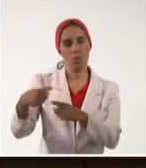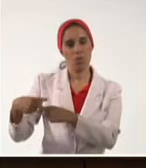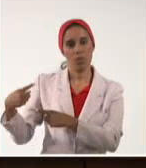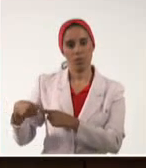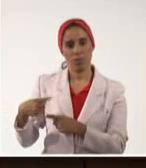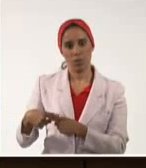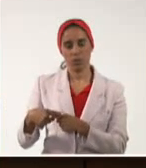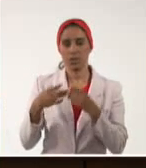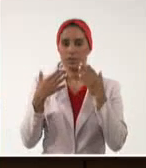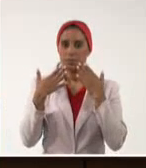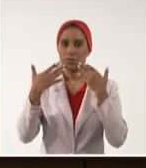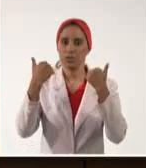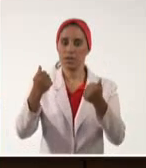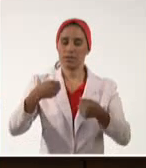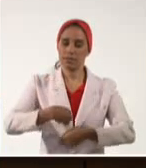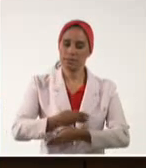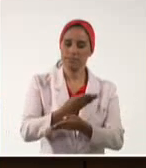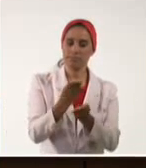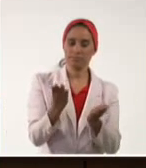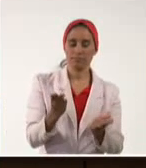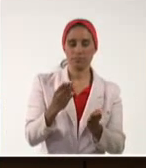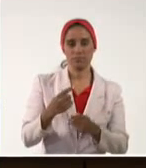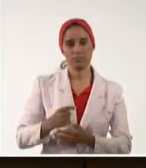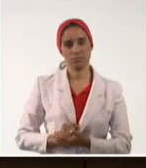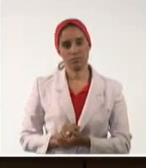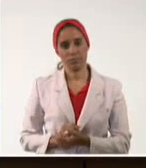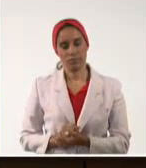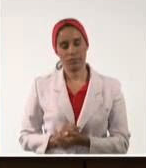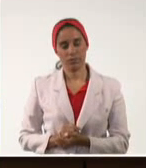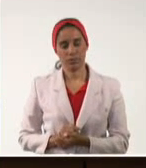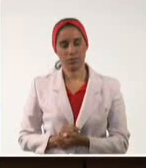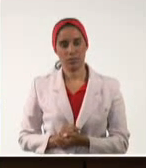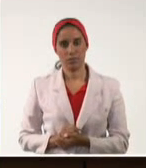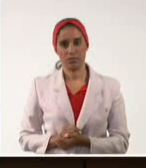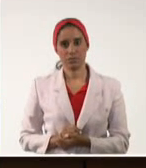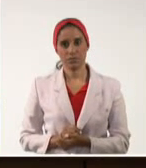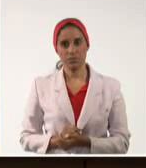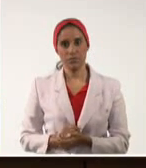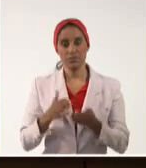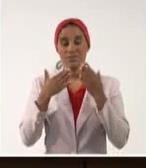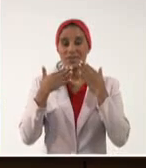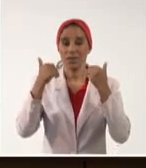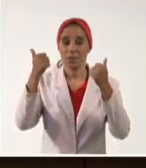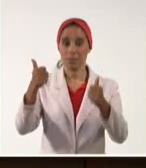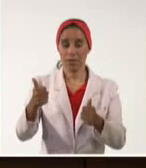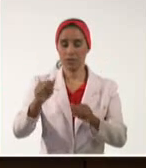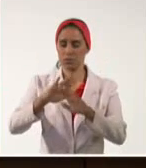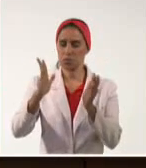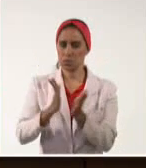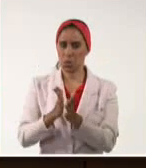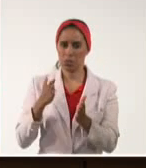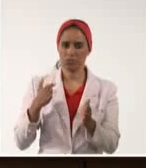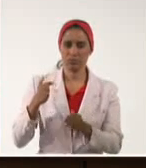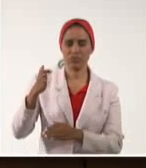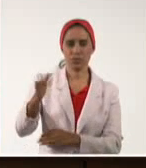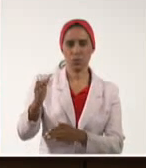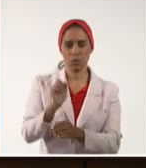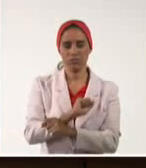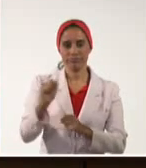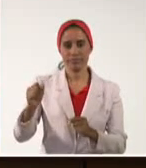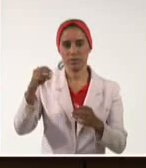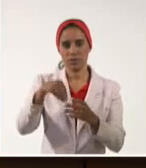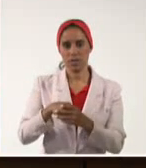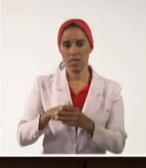adecuada distribución de los recursos. Del éxito de su implementación dependerá también el avance